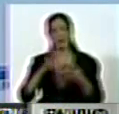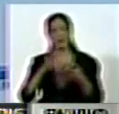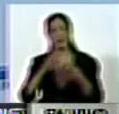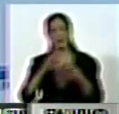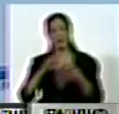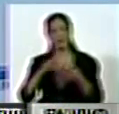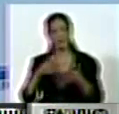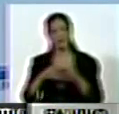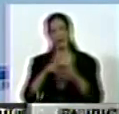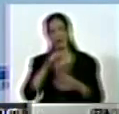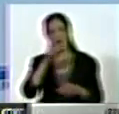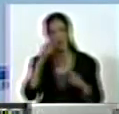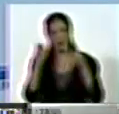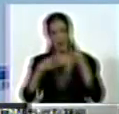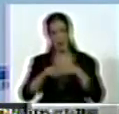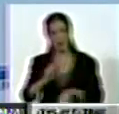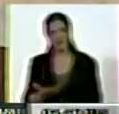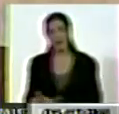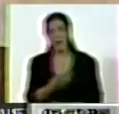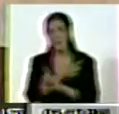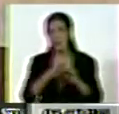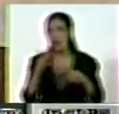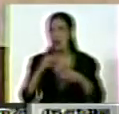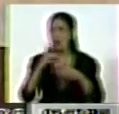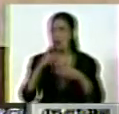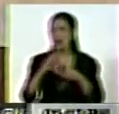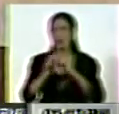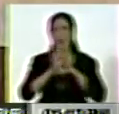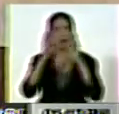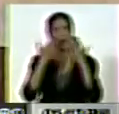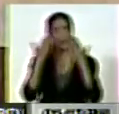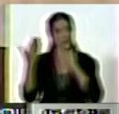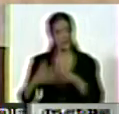narcotráfico. Pero además los datos están a la vista.